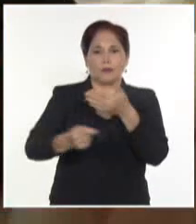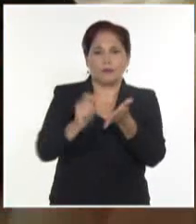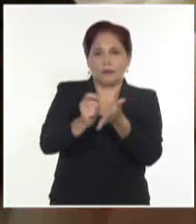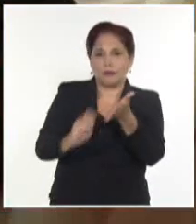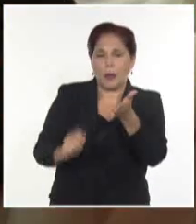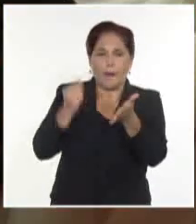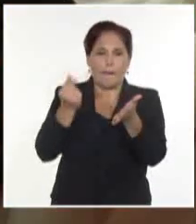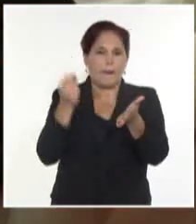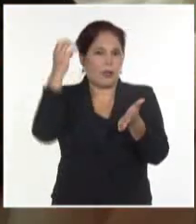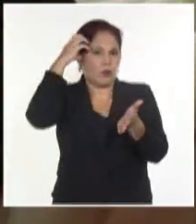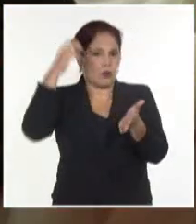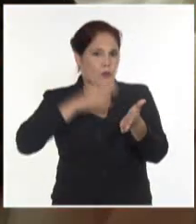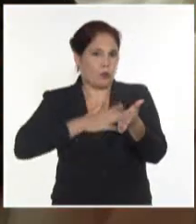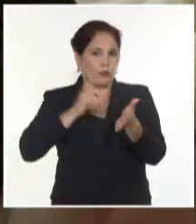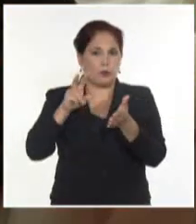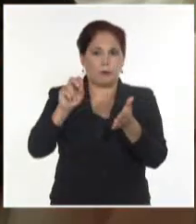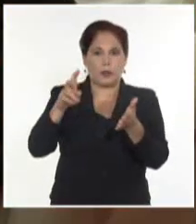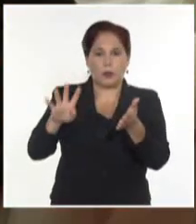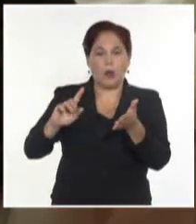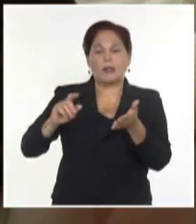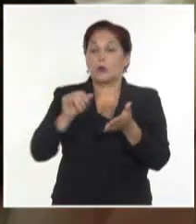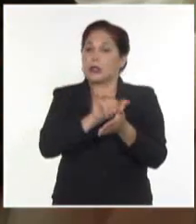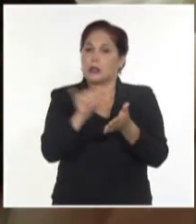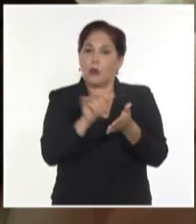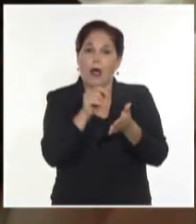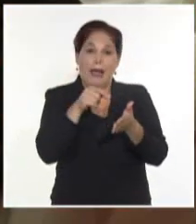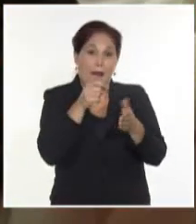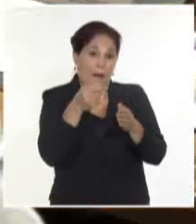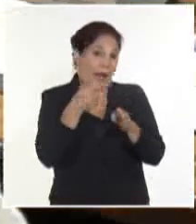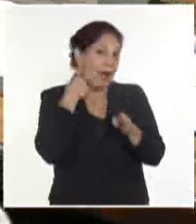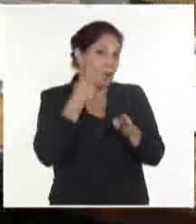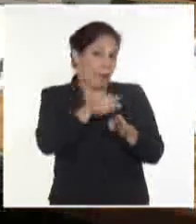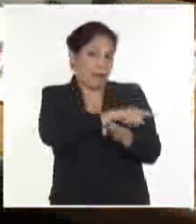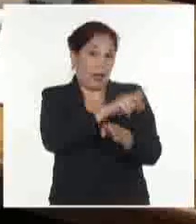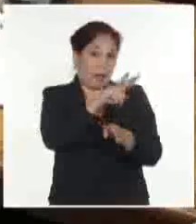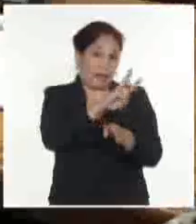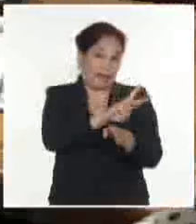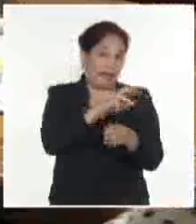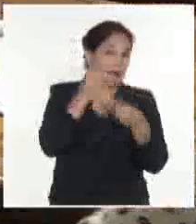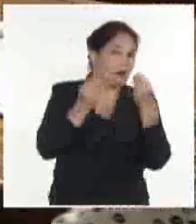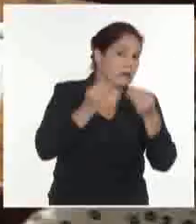presupuesto 2024 y liquidación 2023. Talía González, Canal Cubano de Noticias.